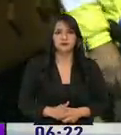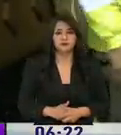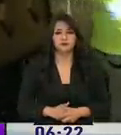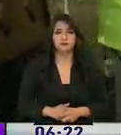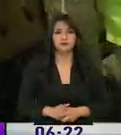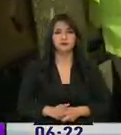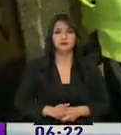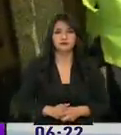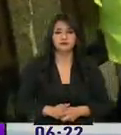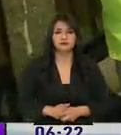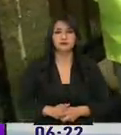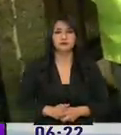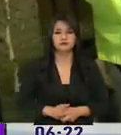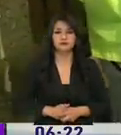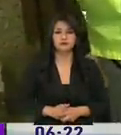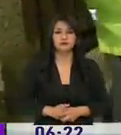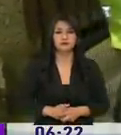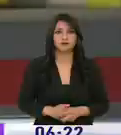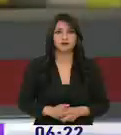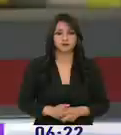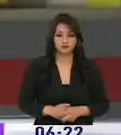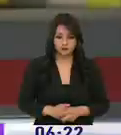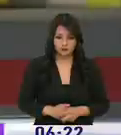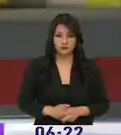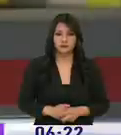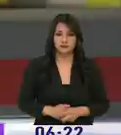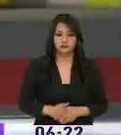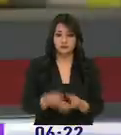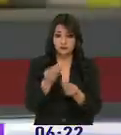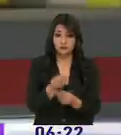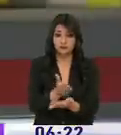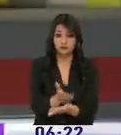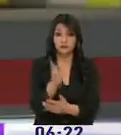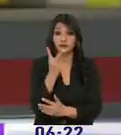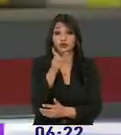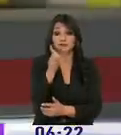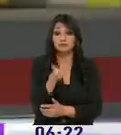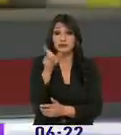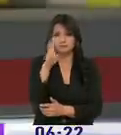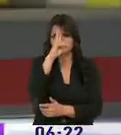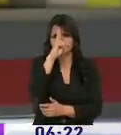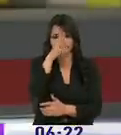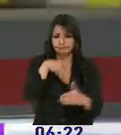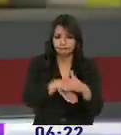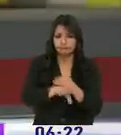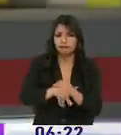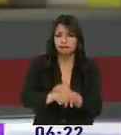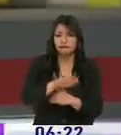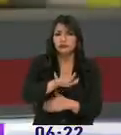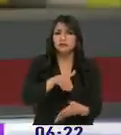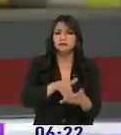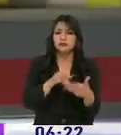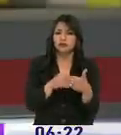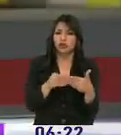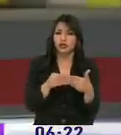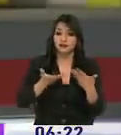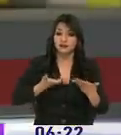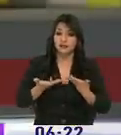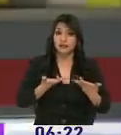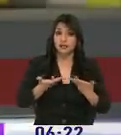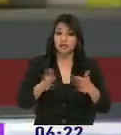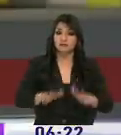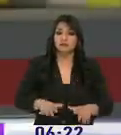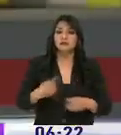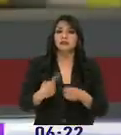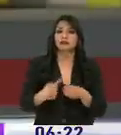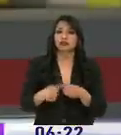Quito informó Iván Casamen. Es tiempo de contarles que dos presuntos pillos robaron $5,000 de una tienda en Quito.